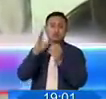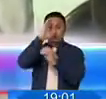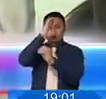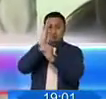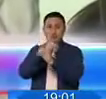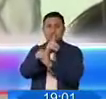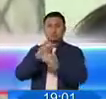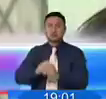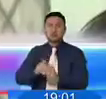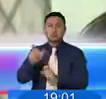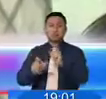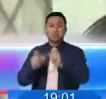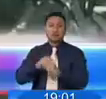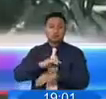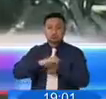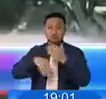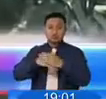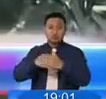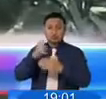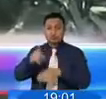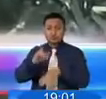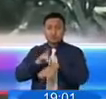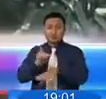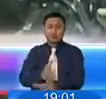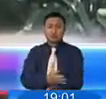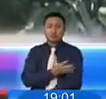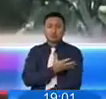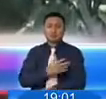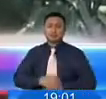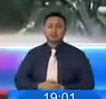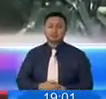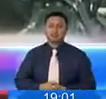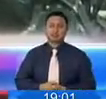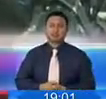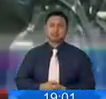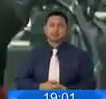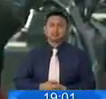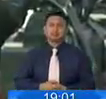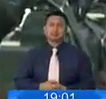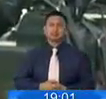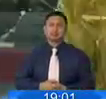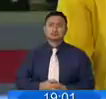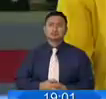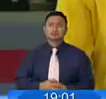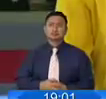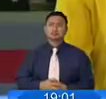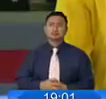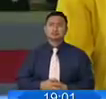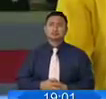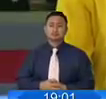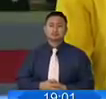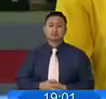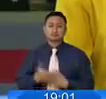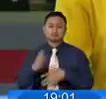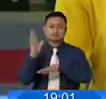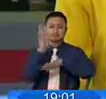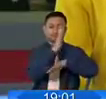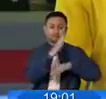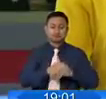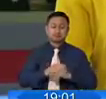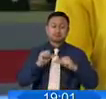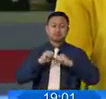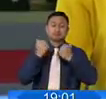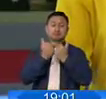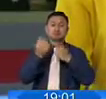de sensibilizar la posición del gobierno de ese país. En Quito informó Andrea Orbe. Cambiamos de tema. La